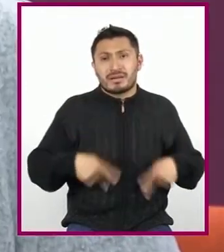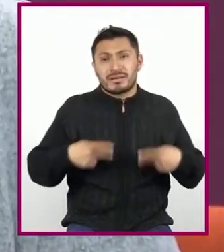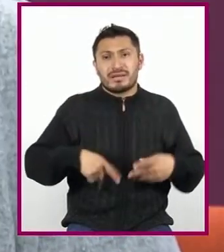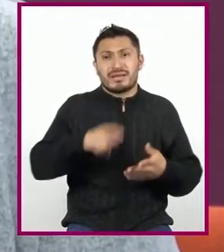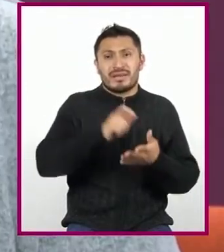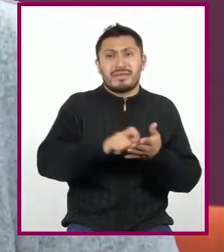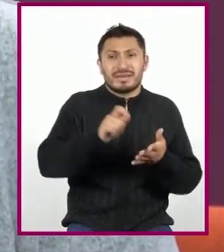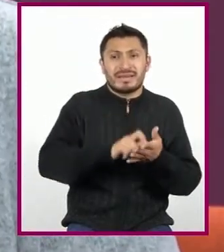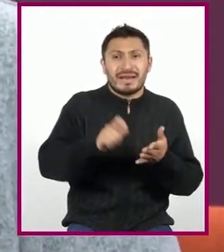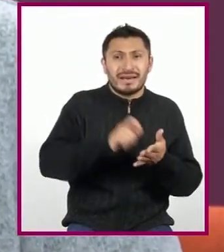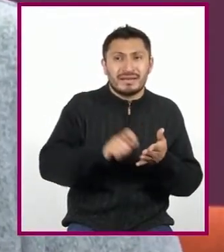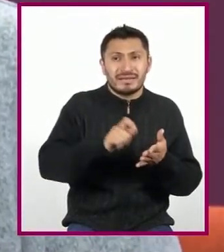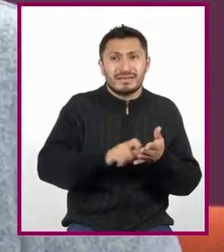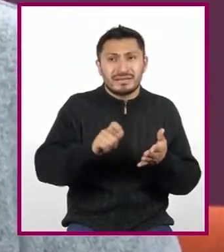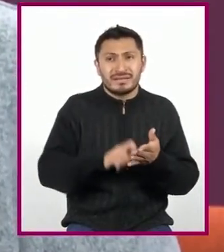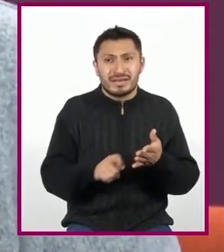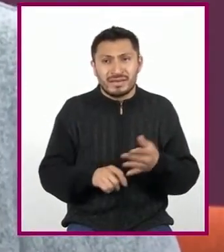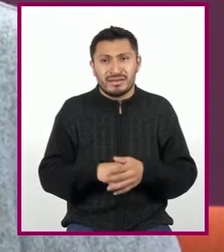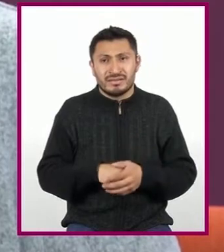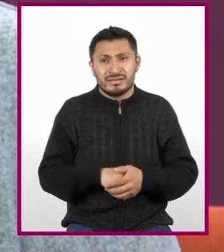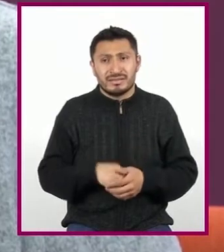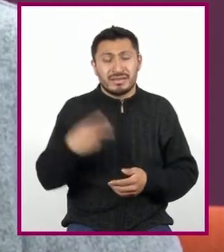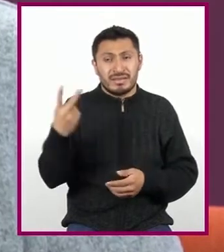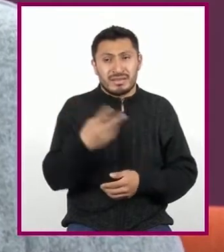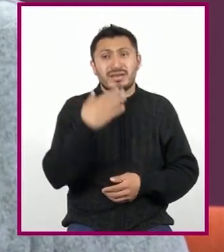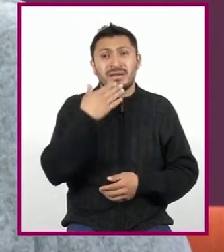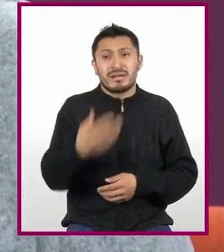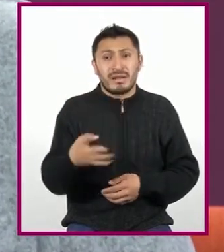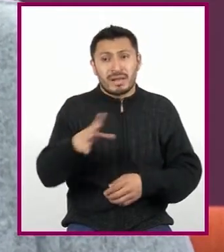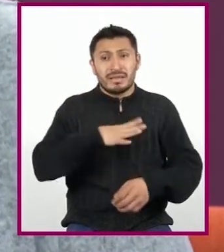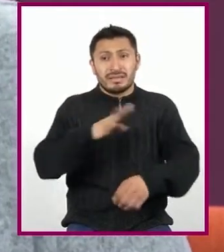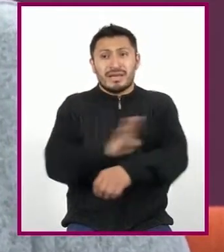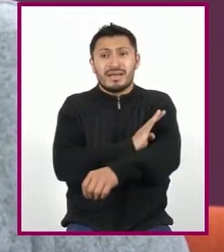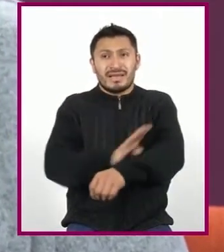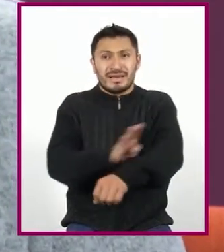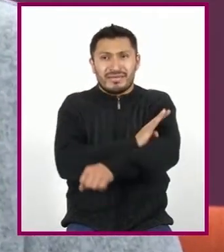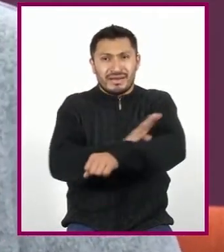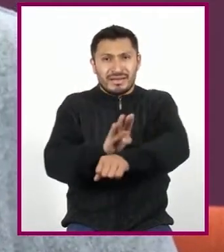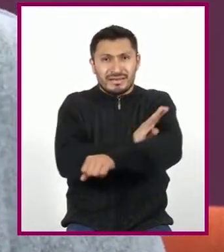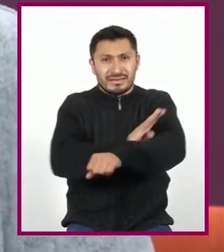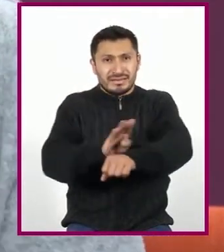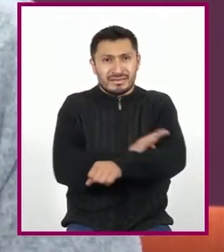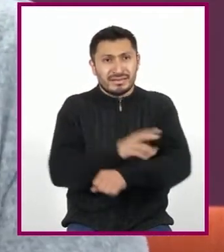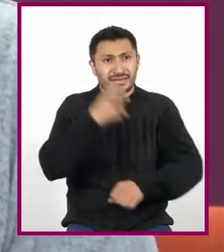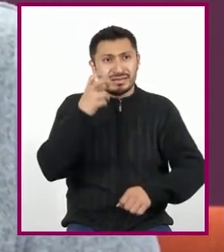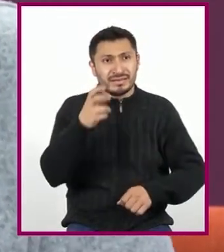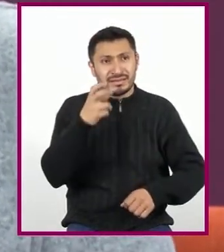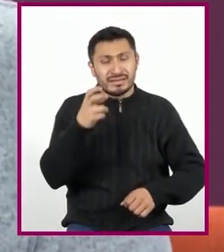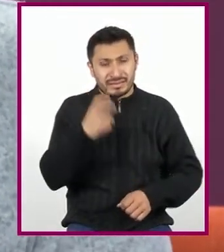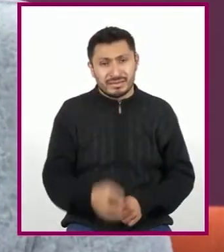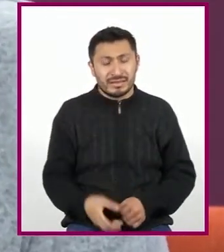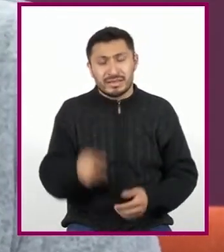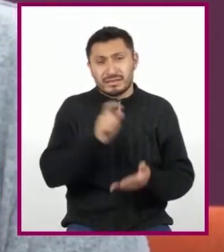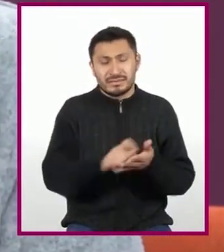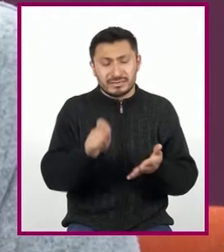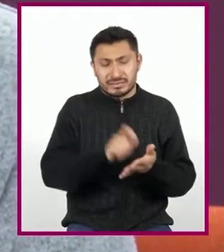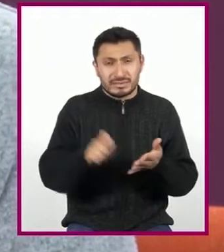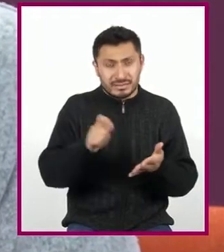una persona diferente al autor, su función es hacer una apreciación argumentada de la obra.